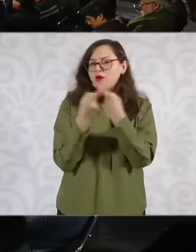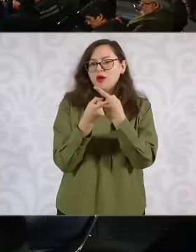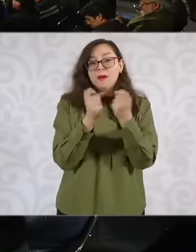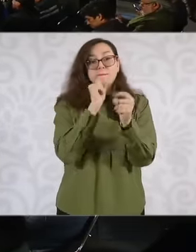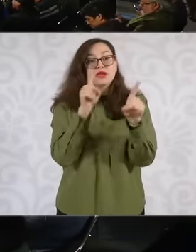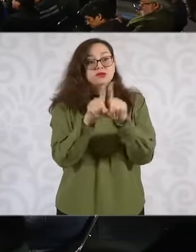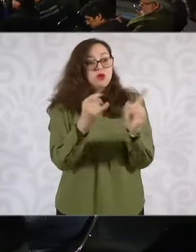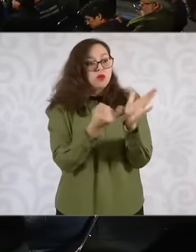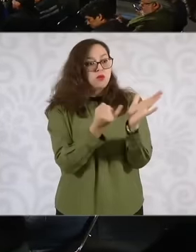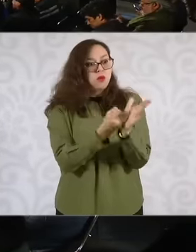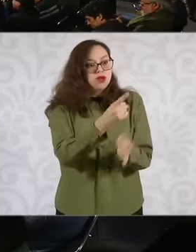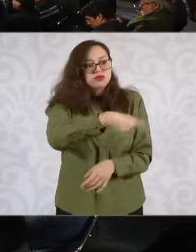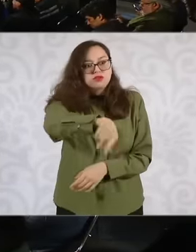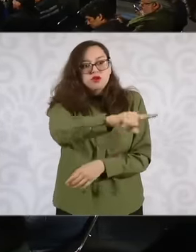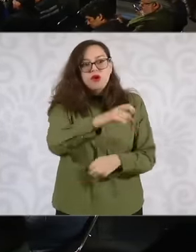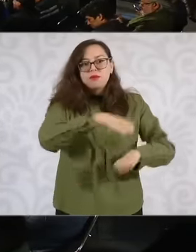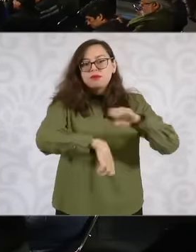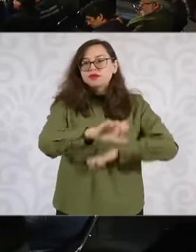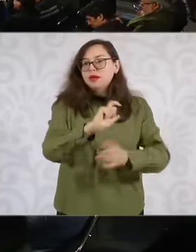Hay